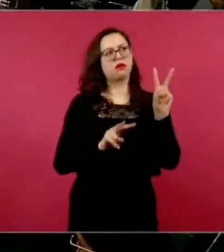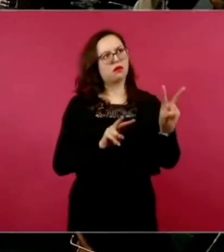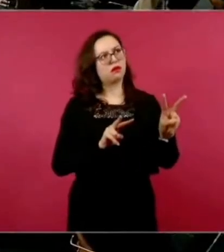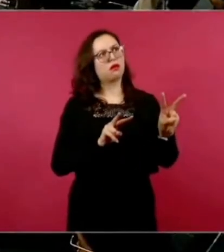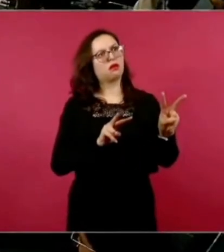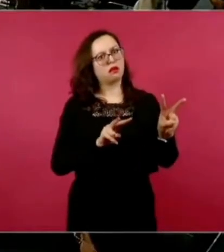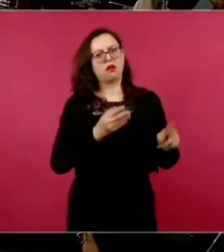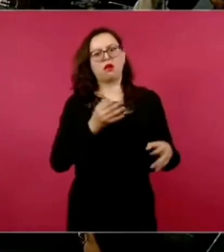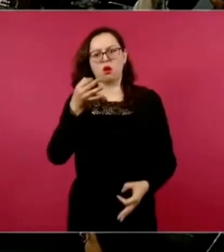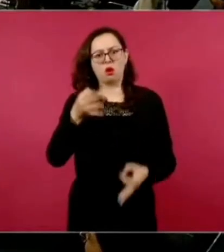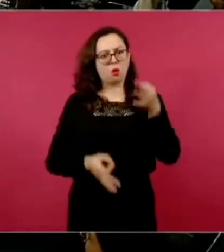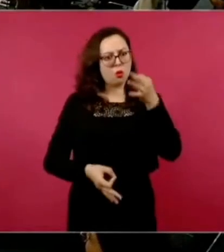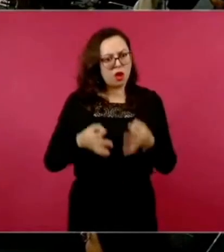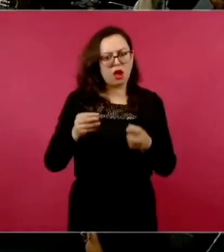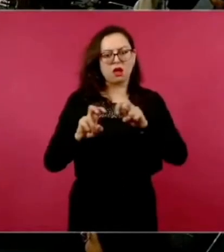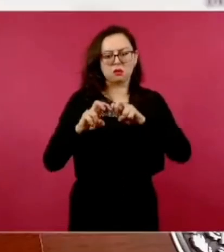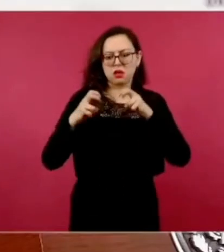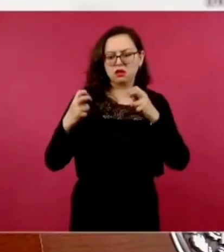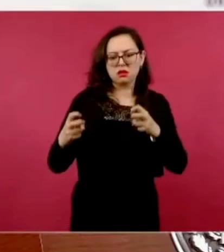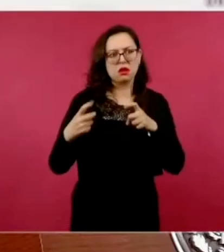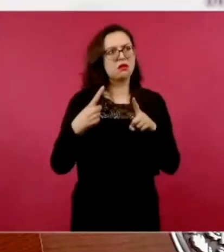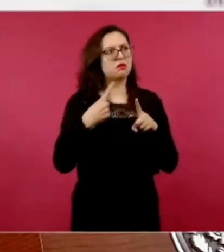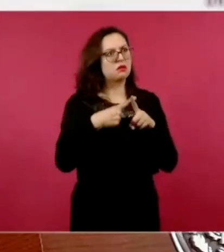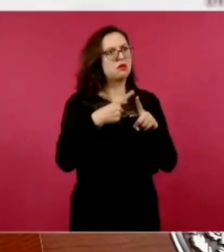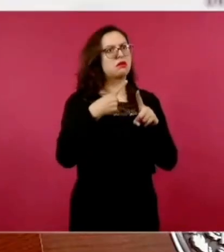quiénes son,